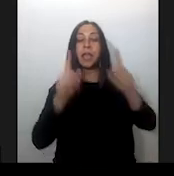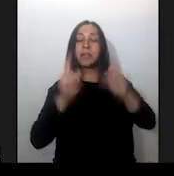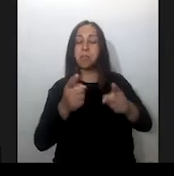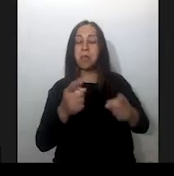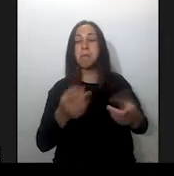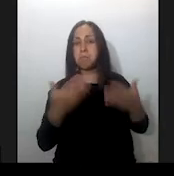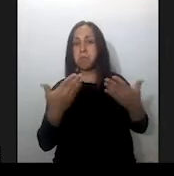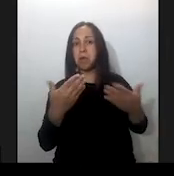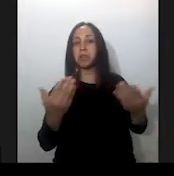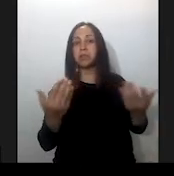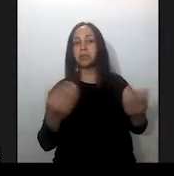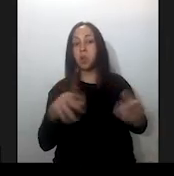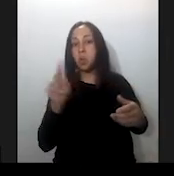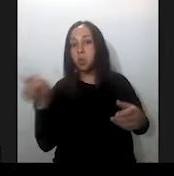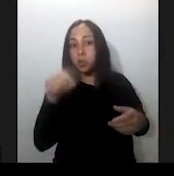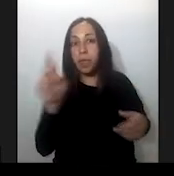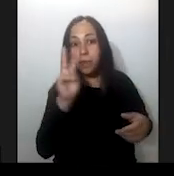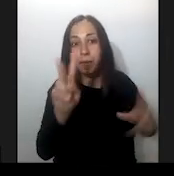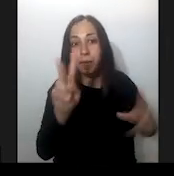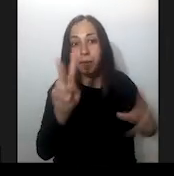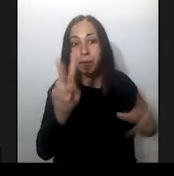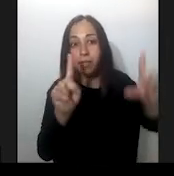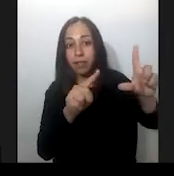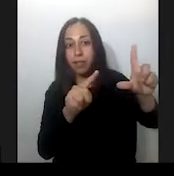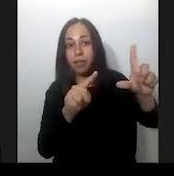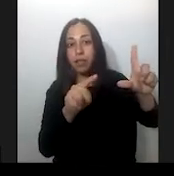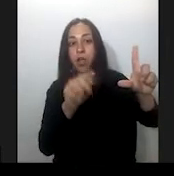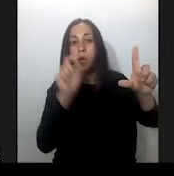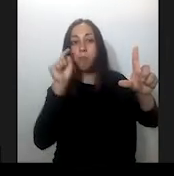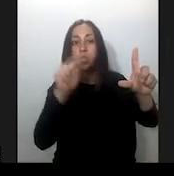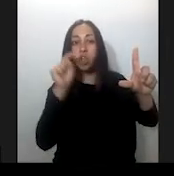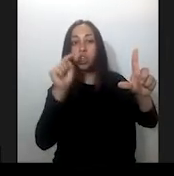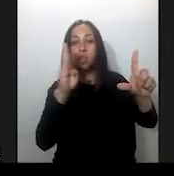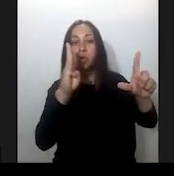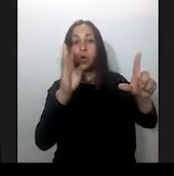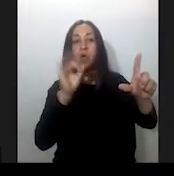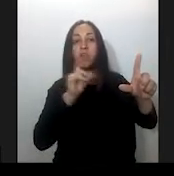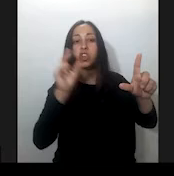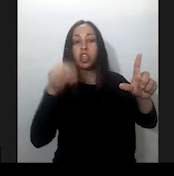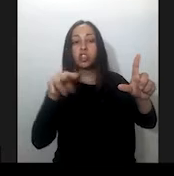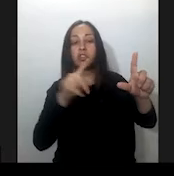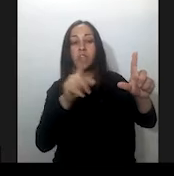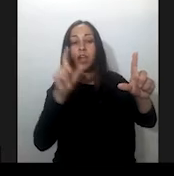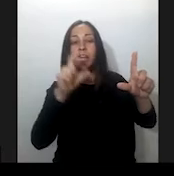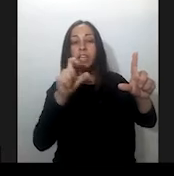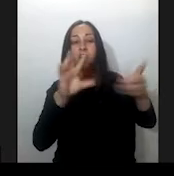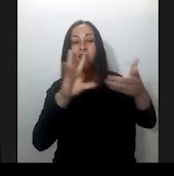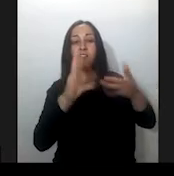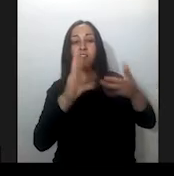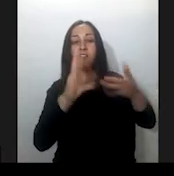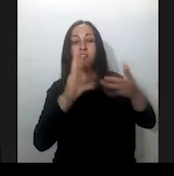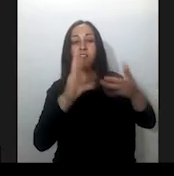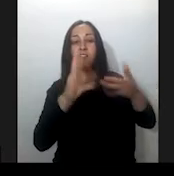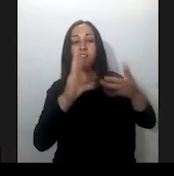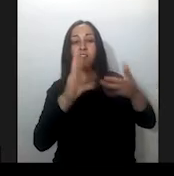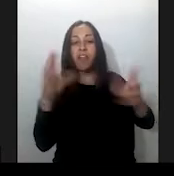También, perfectamente, si ustedes observan, se despliega un botón donde yo puedo elegir un formato para mi